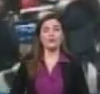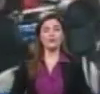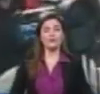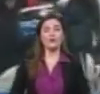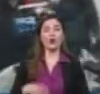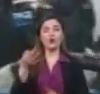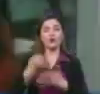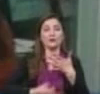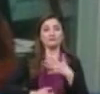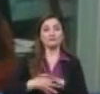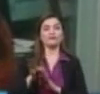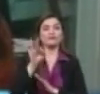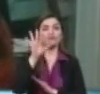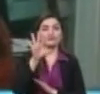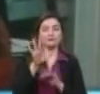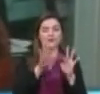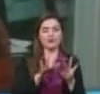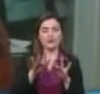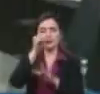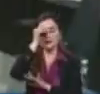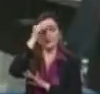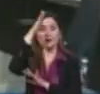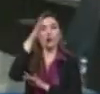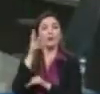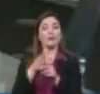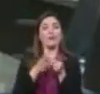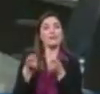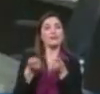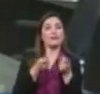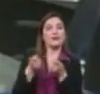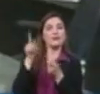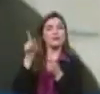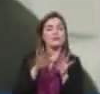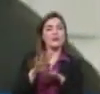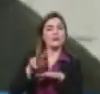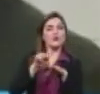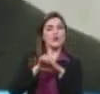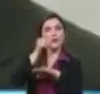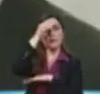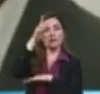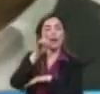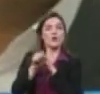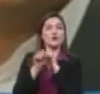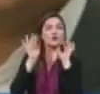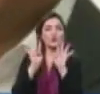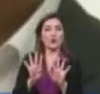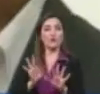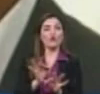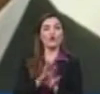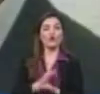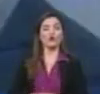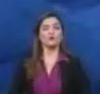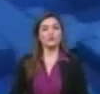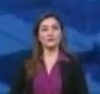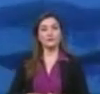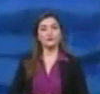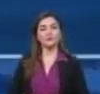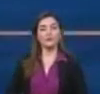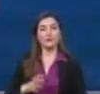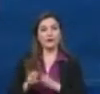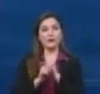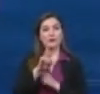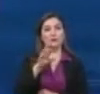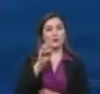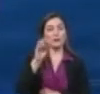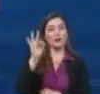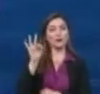En total fueron 5 los secretarios de inteligencia que estuvieron al frente de la SENAIN durante sus casi 9 años en funciones. Entre 2009